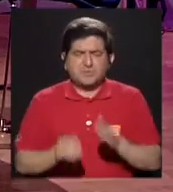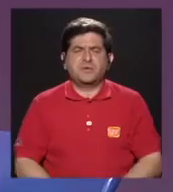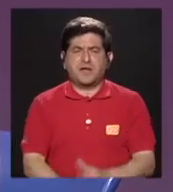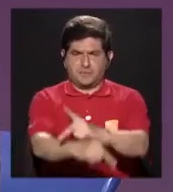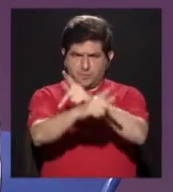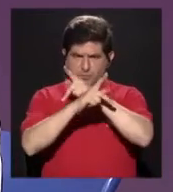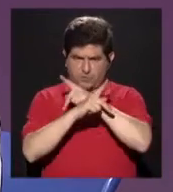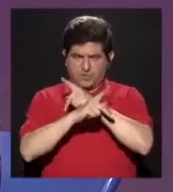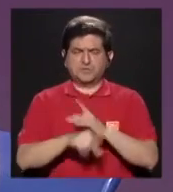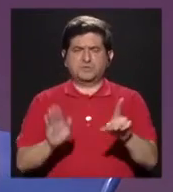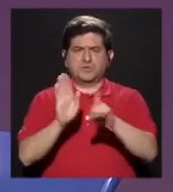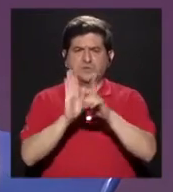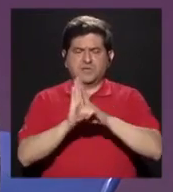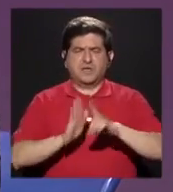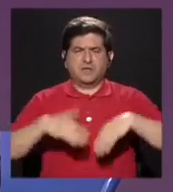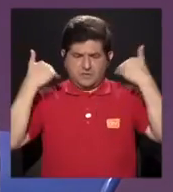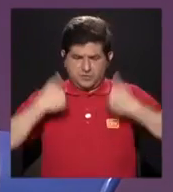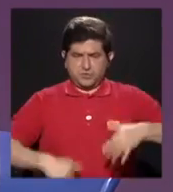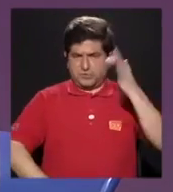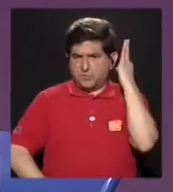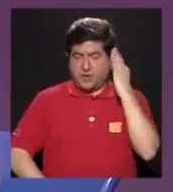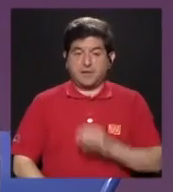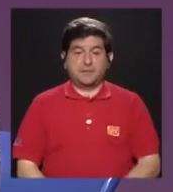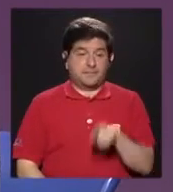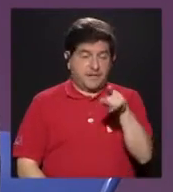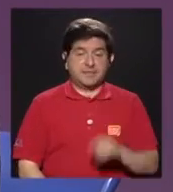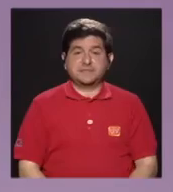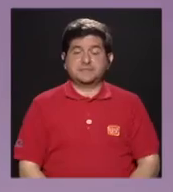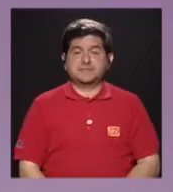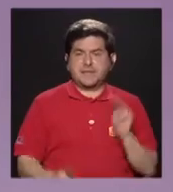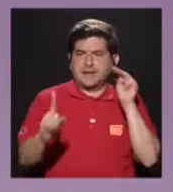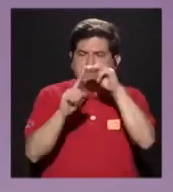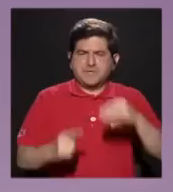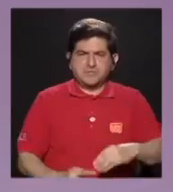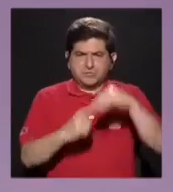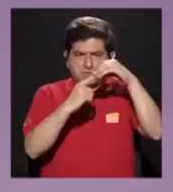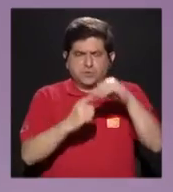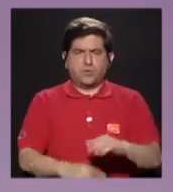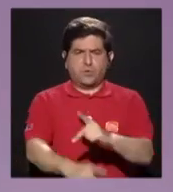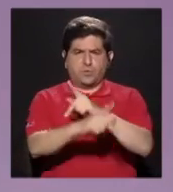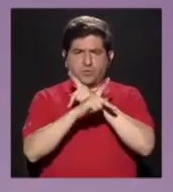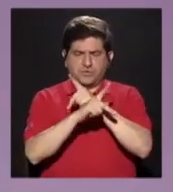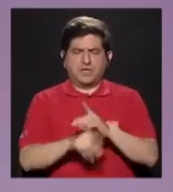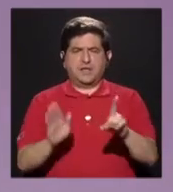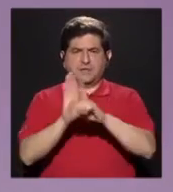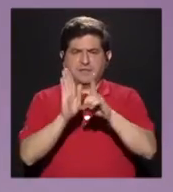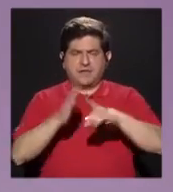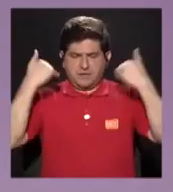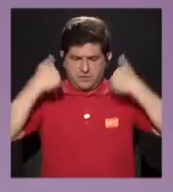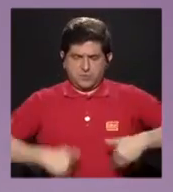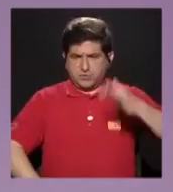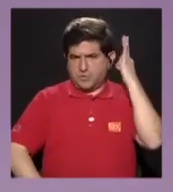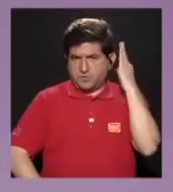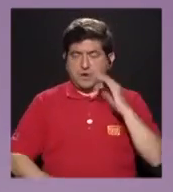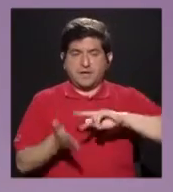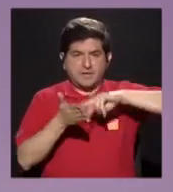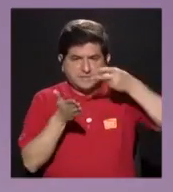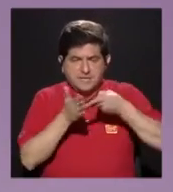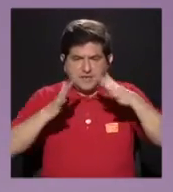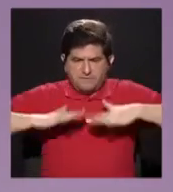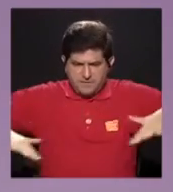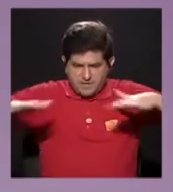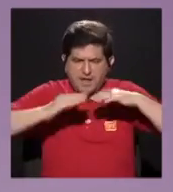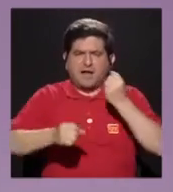humanos de las mujeres bueno esa es su principal misión proteger y tutelar los derechos humanos de las mujeres esto implica un ámbito de